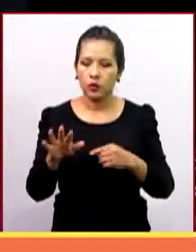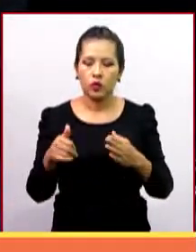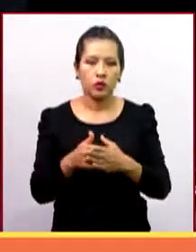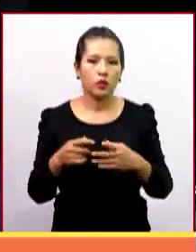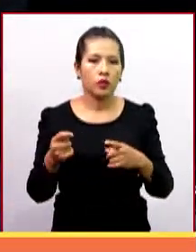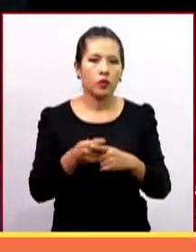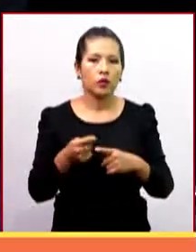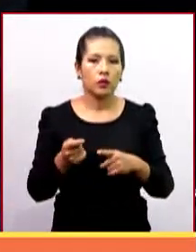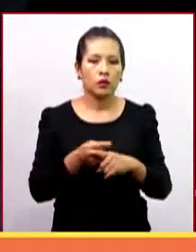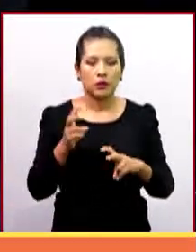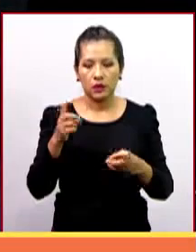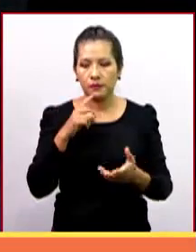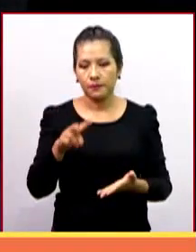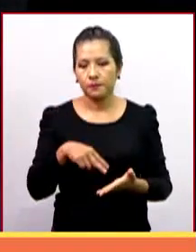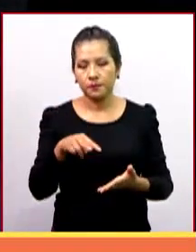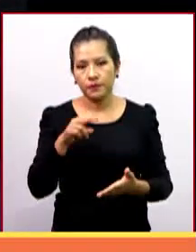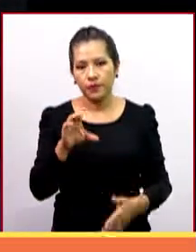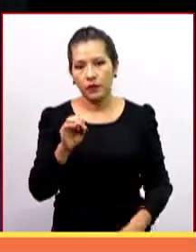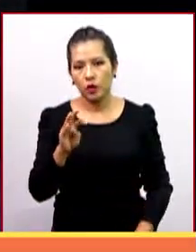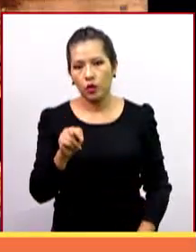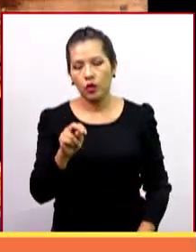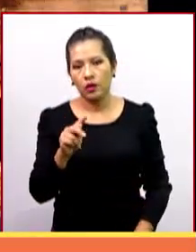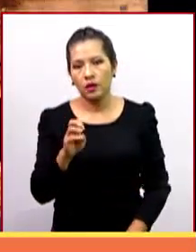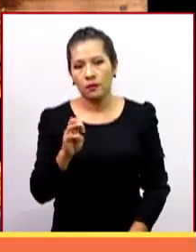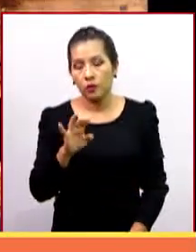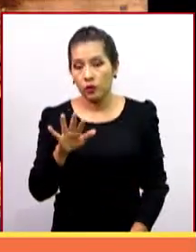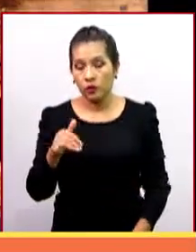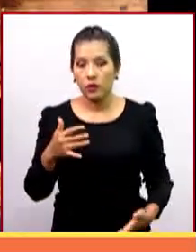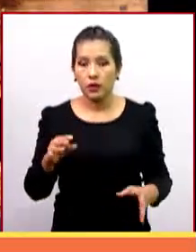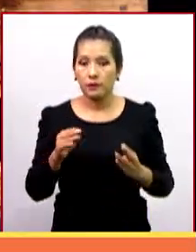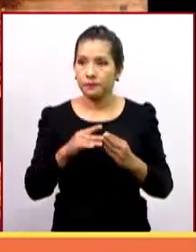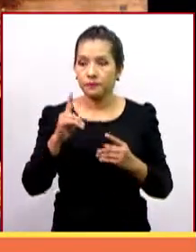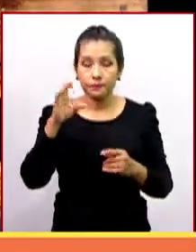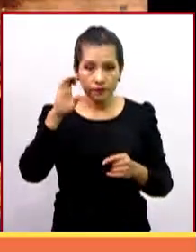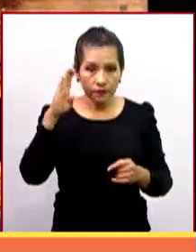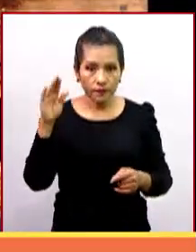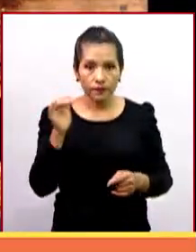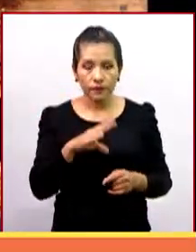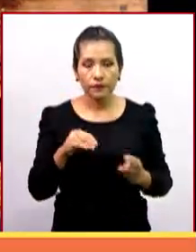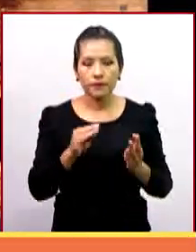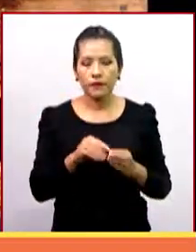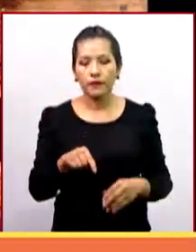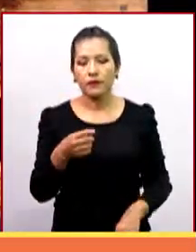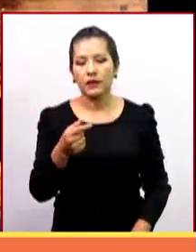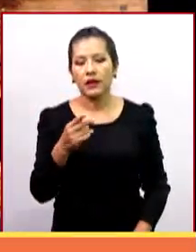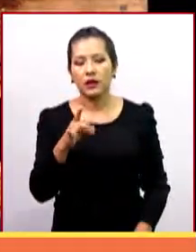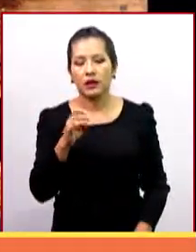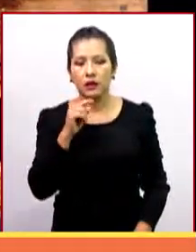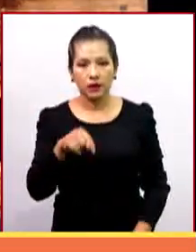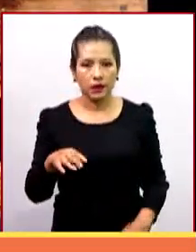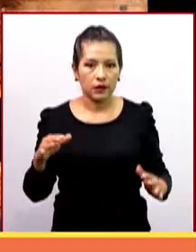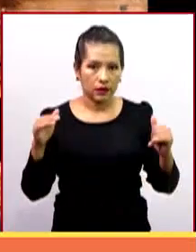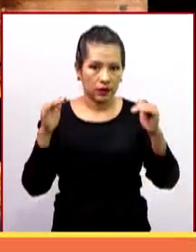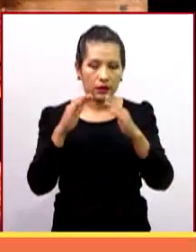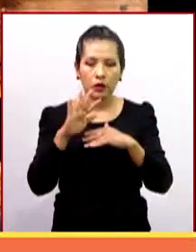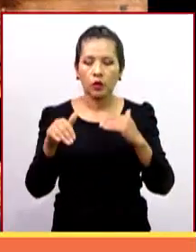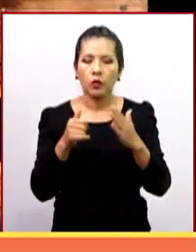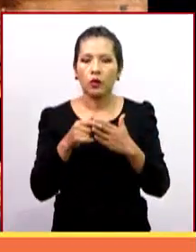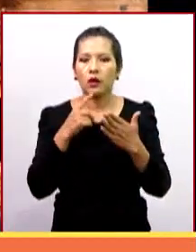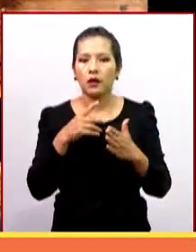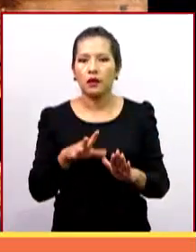danza contemporánea. Somos tres compañías, CATAC, La Lupa de Cochabamba y Gaviota de acá de La Paz, que nace la